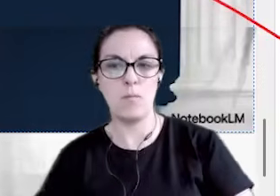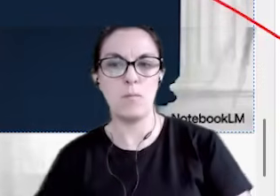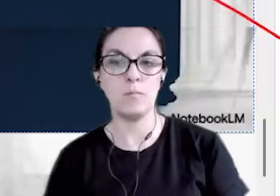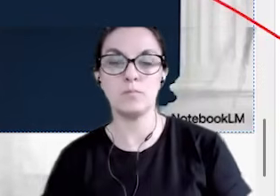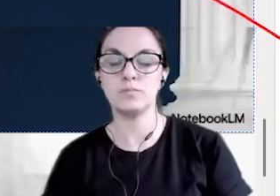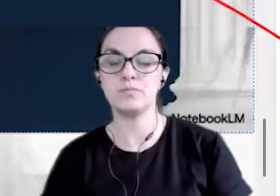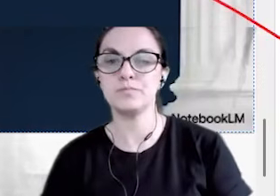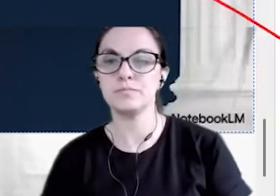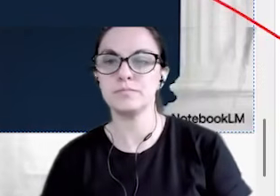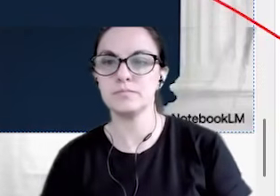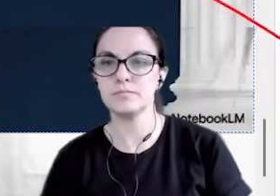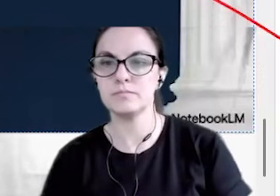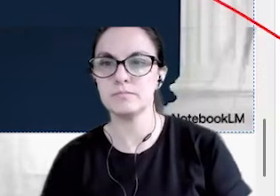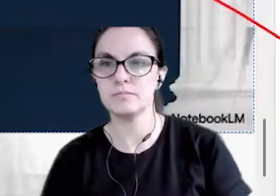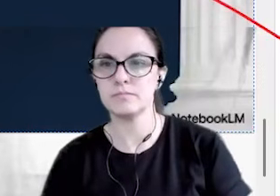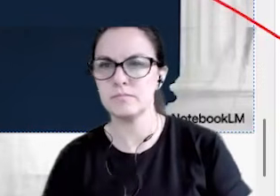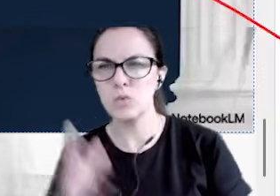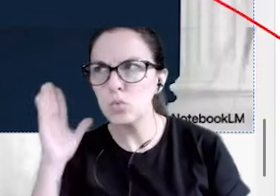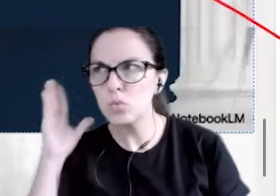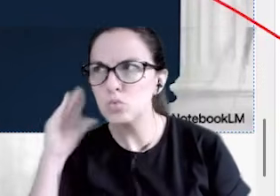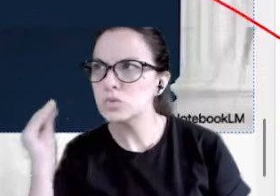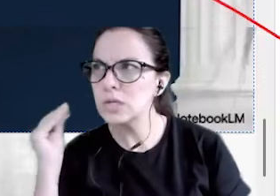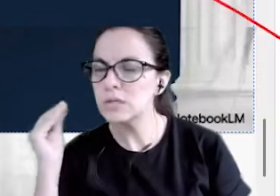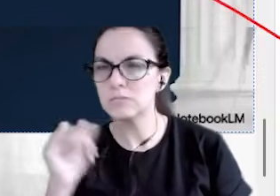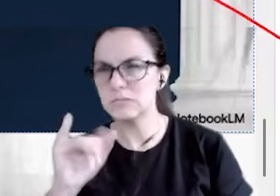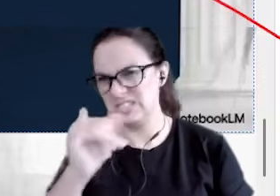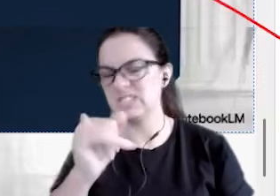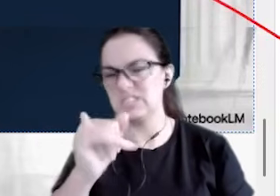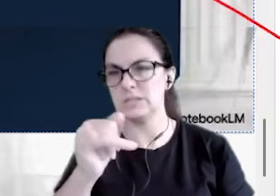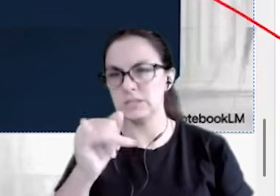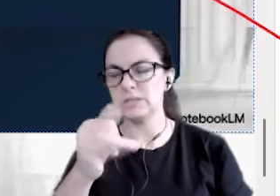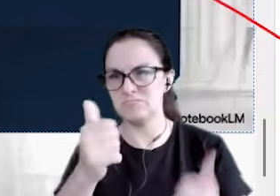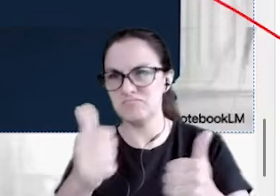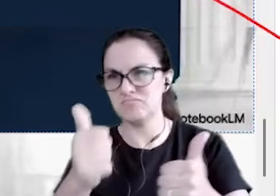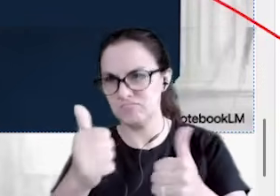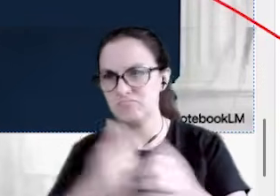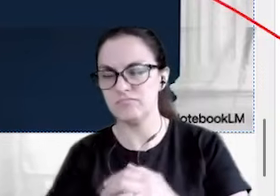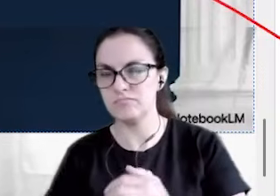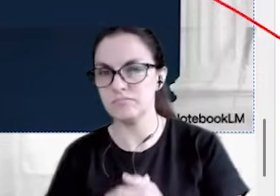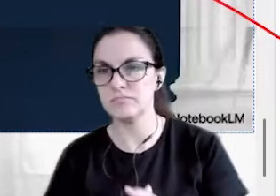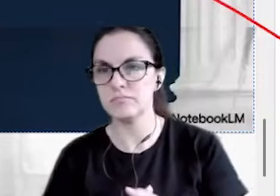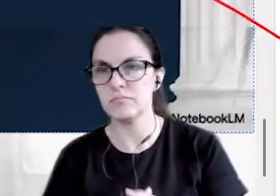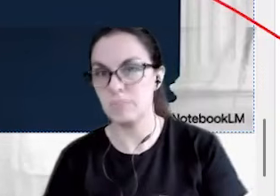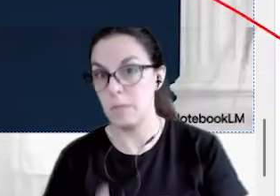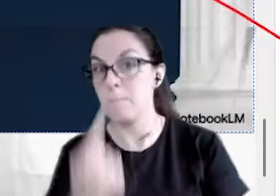Bueno, No sé gracias, si se escuchó. Rocío. Sí, es genial. Lo que, antes que nada,